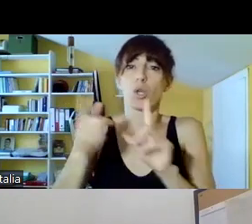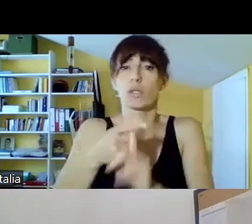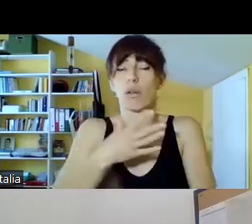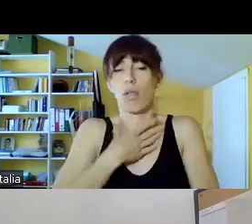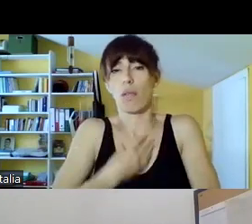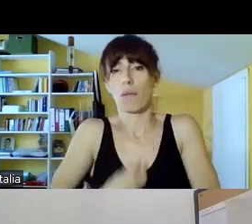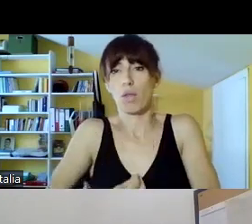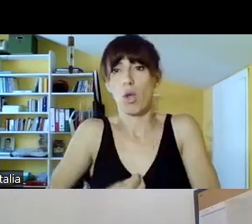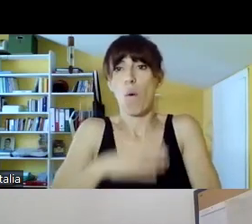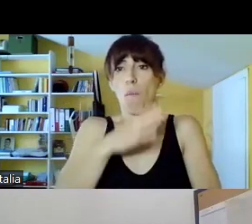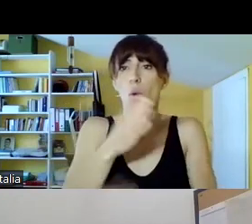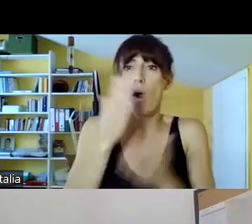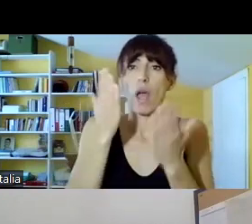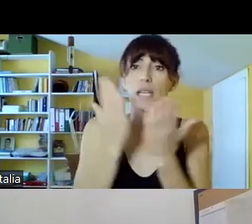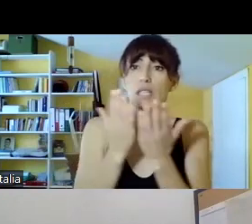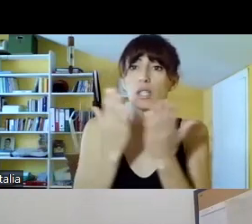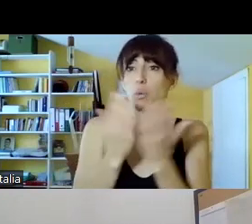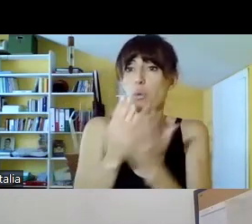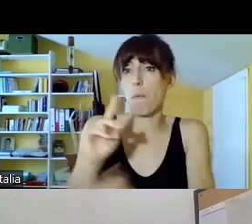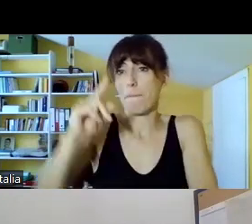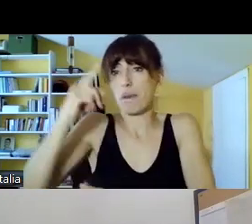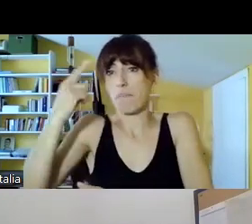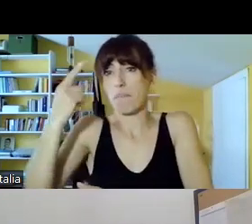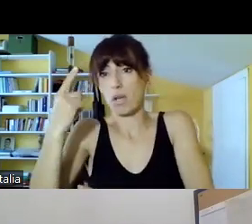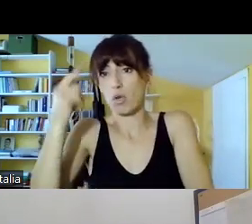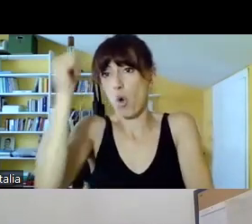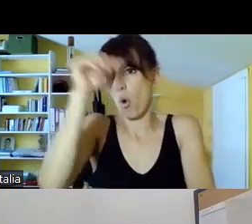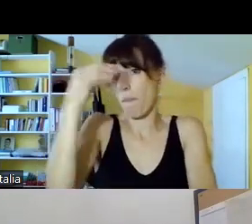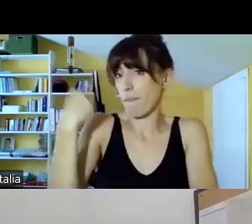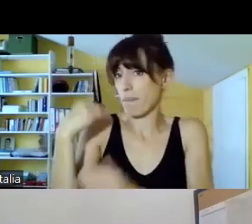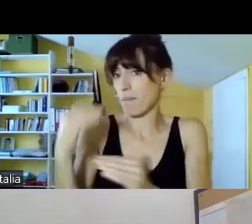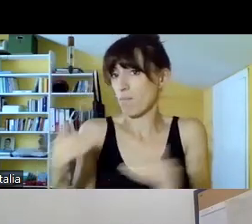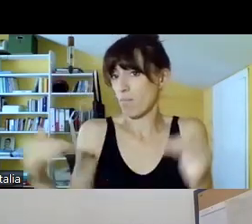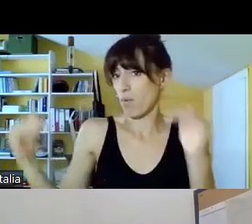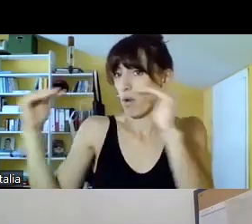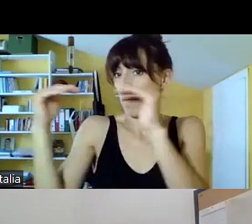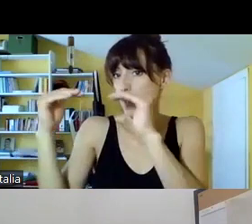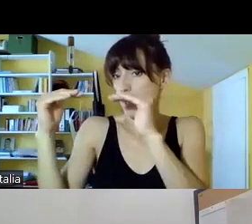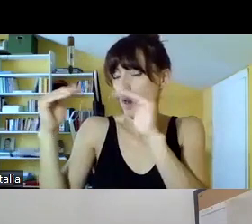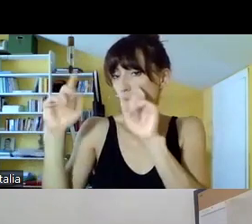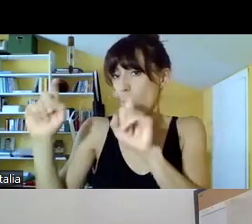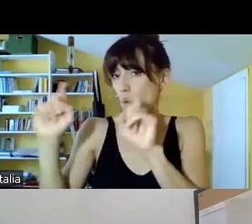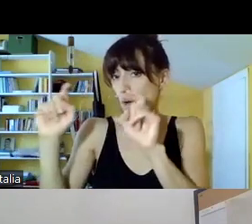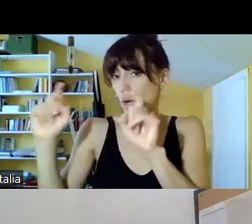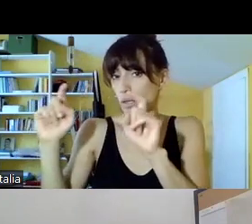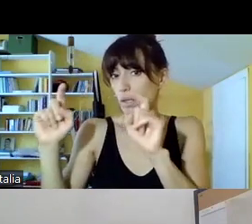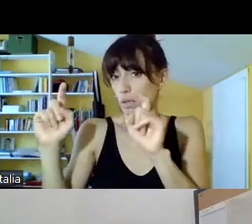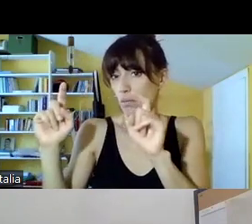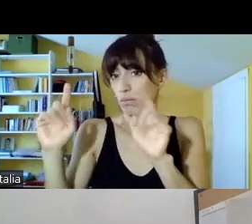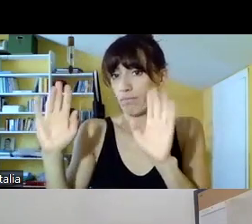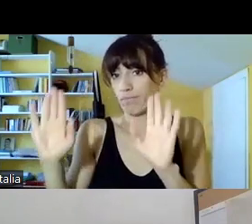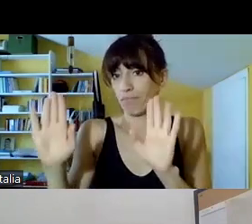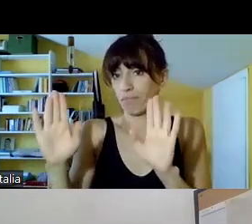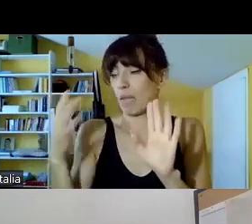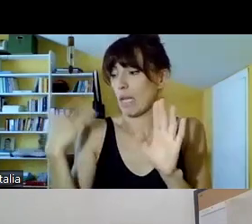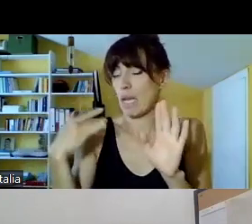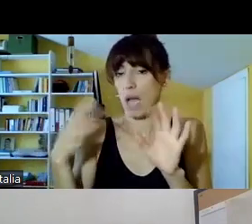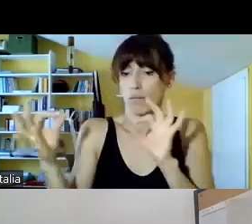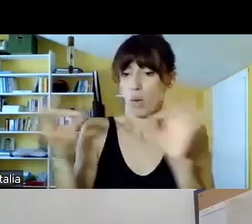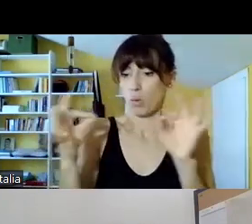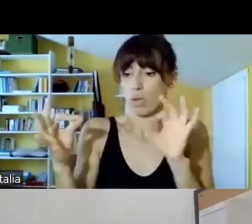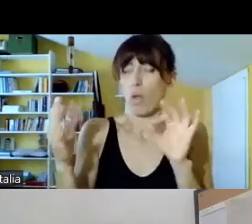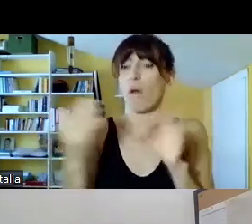estudios primarios que a un hombre con su mismo nivel educativo, incluso tras haber ajustado por edad,